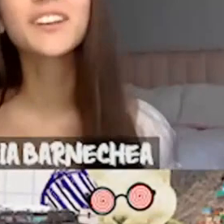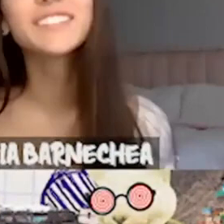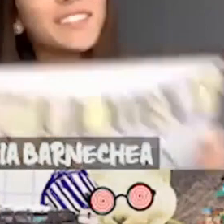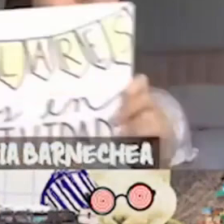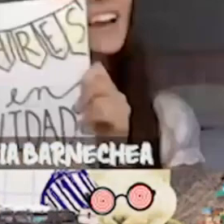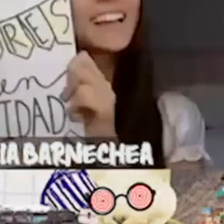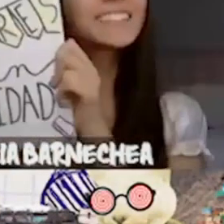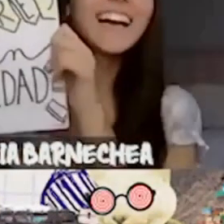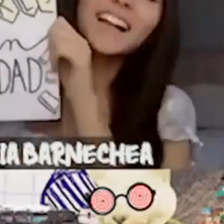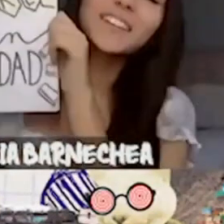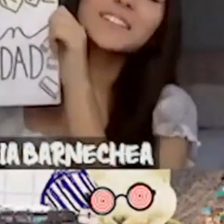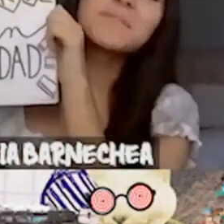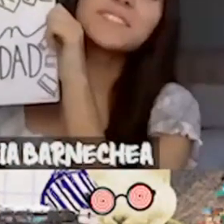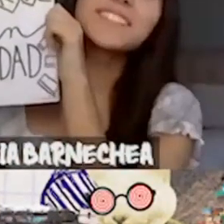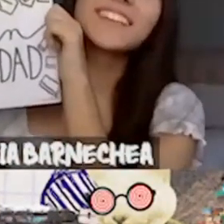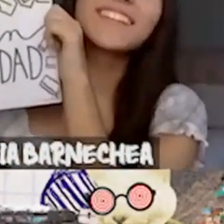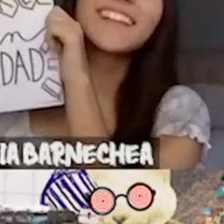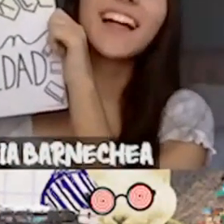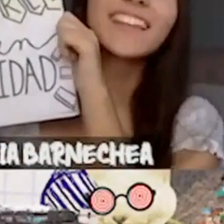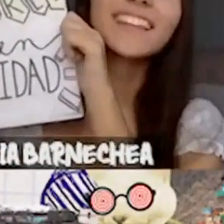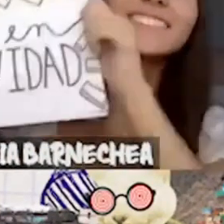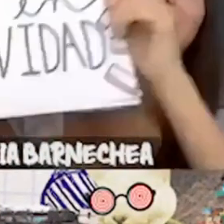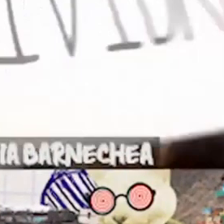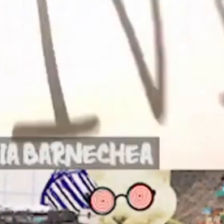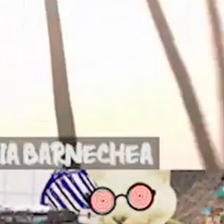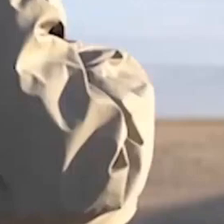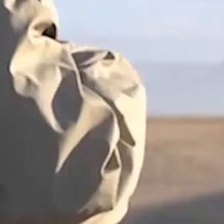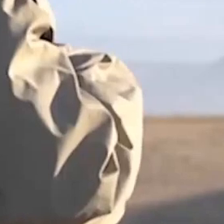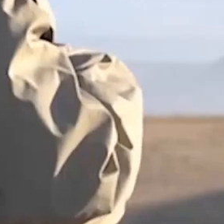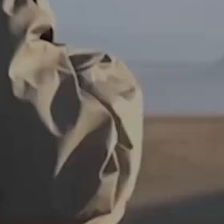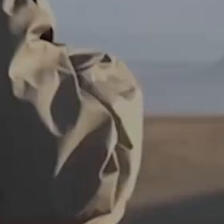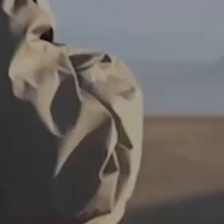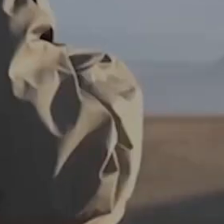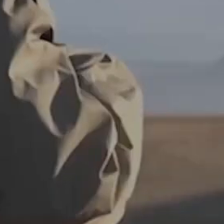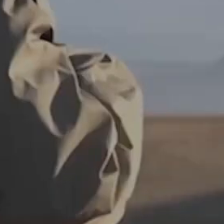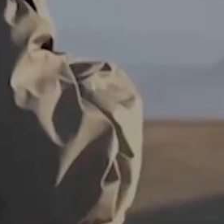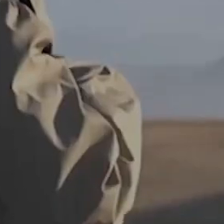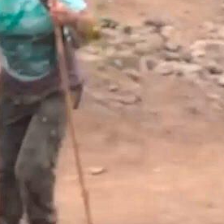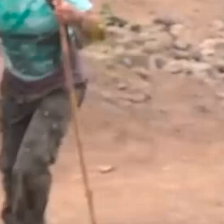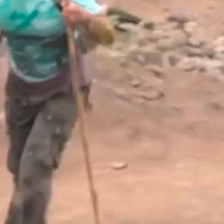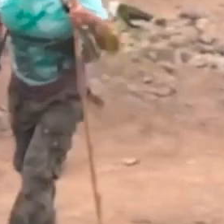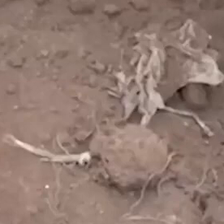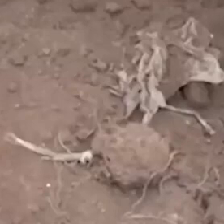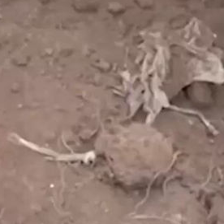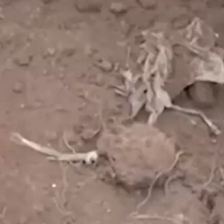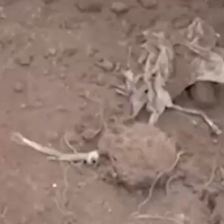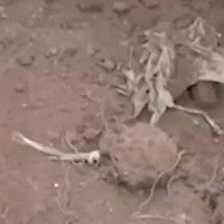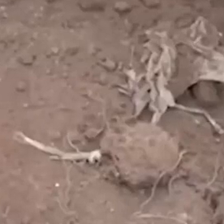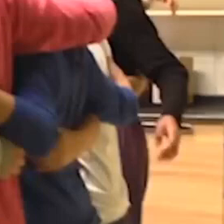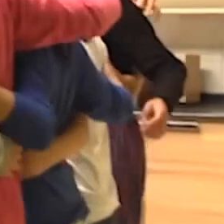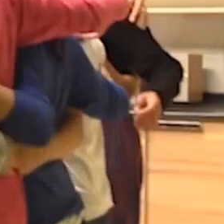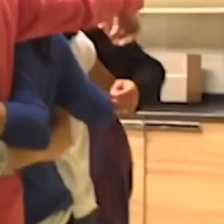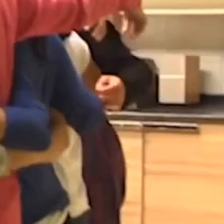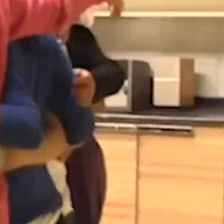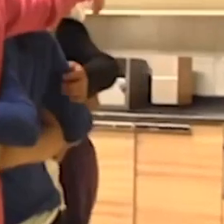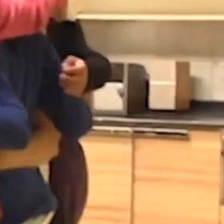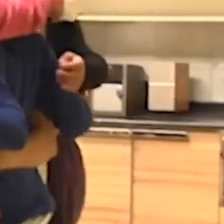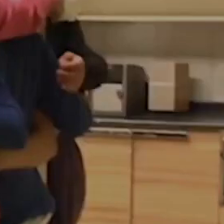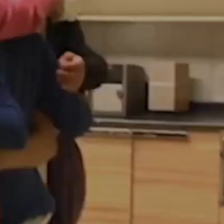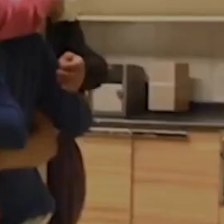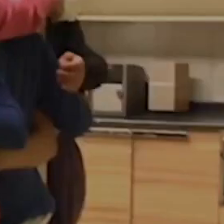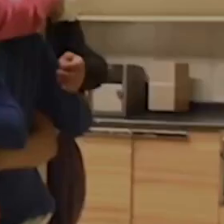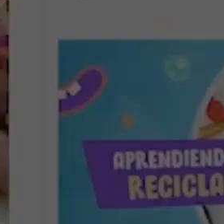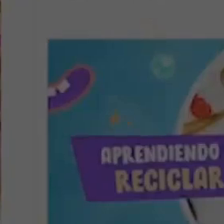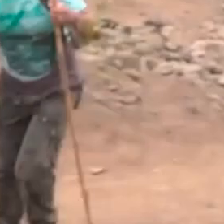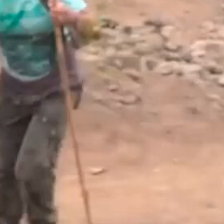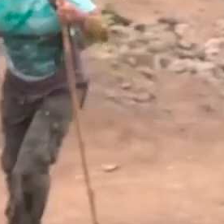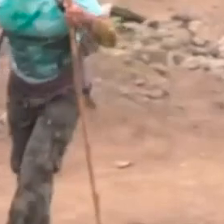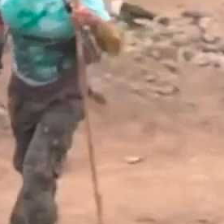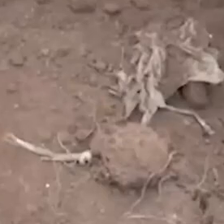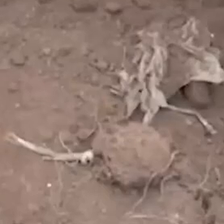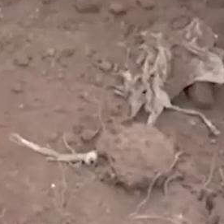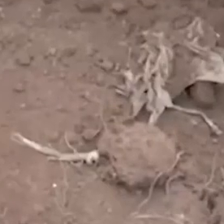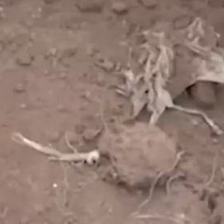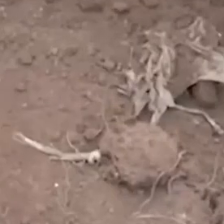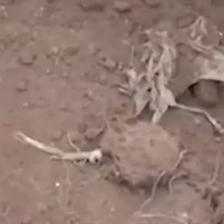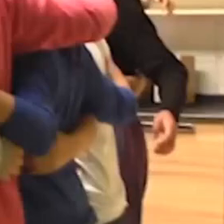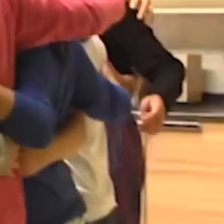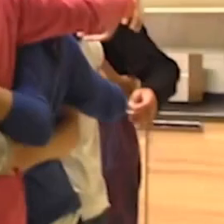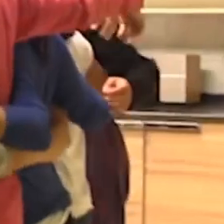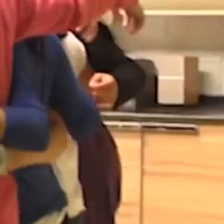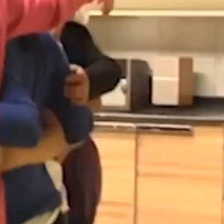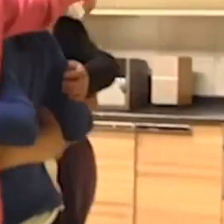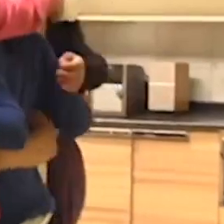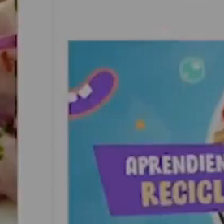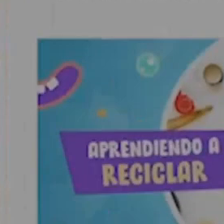Y estos son los titulares altos de positividad. Ganar un noticiero diferente. Con un